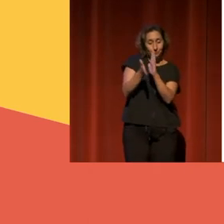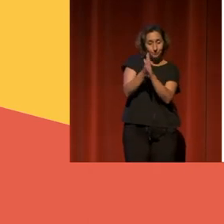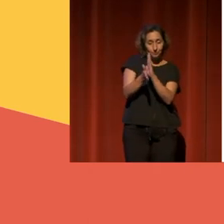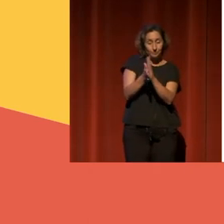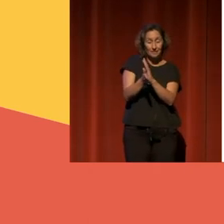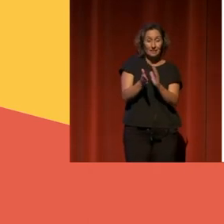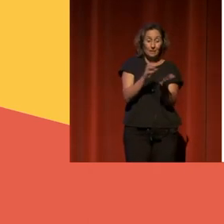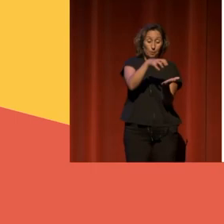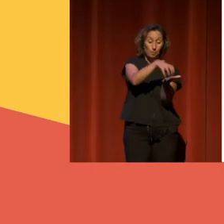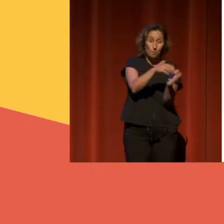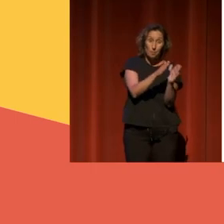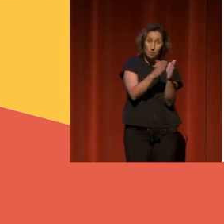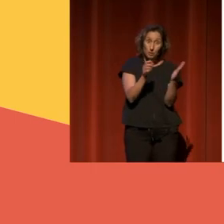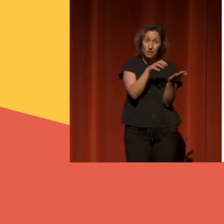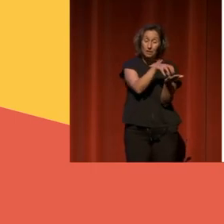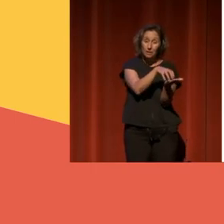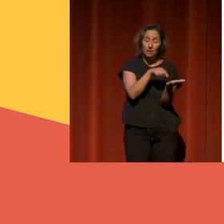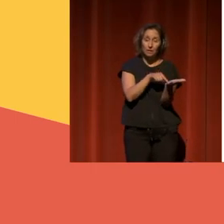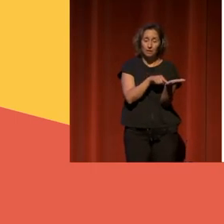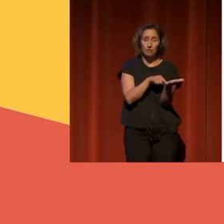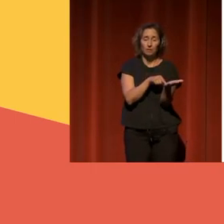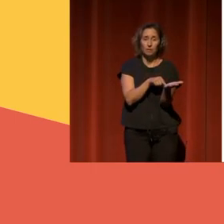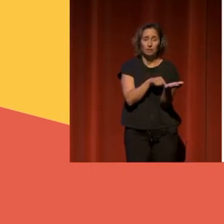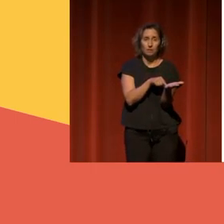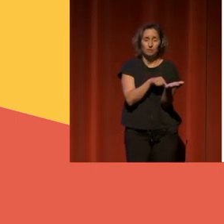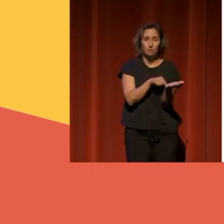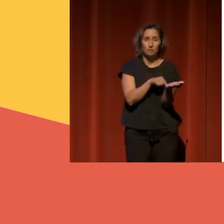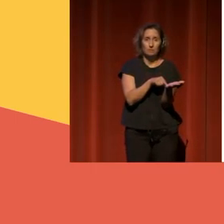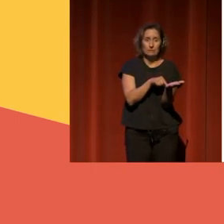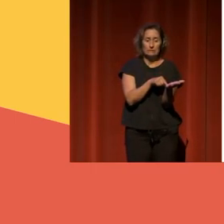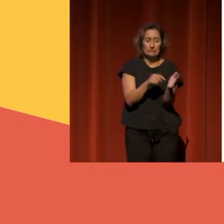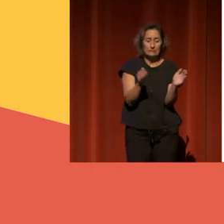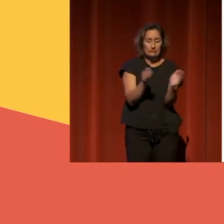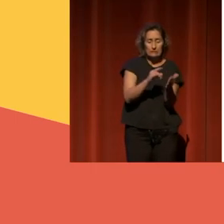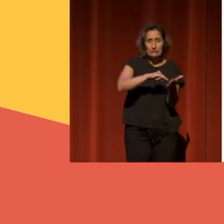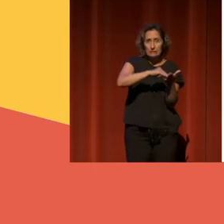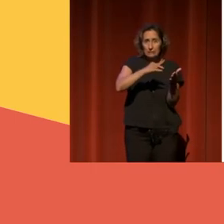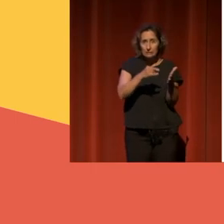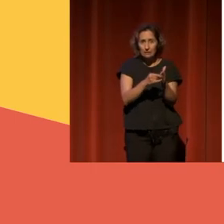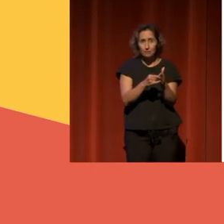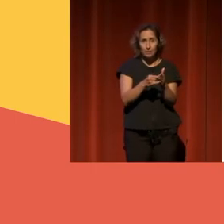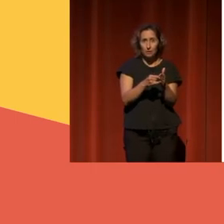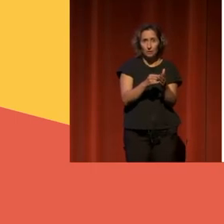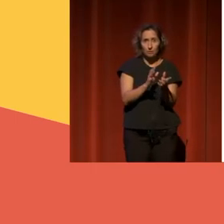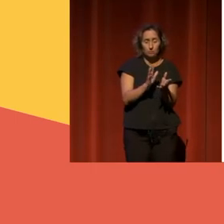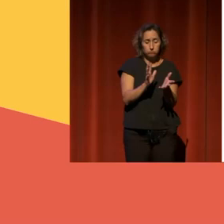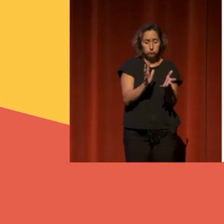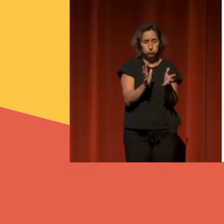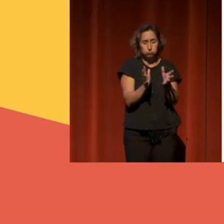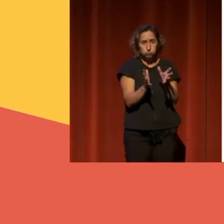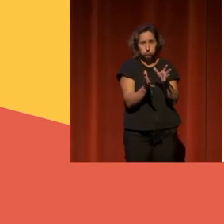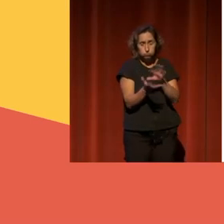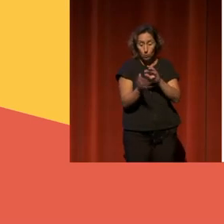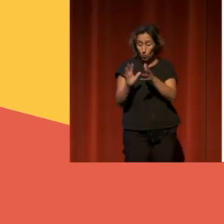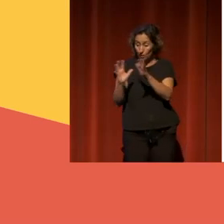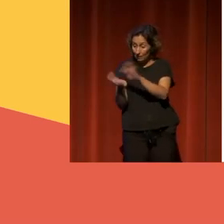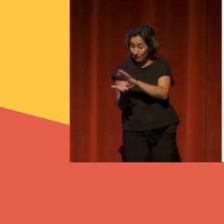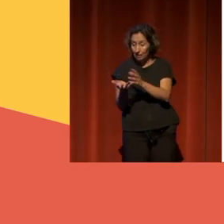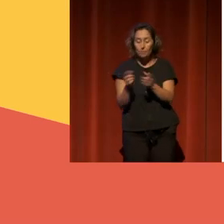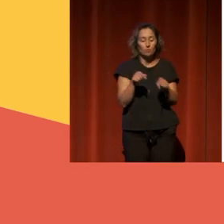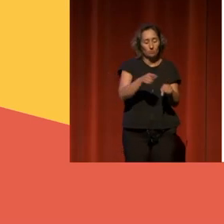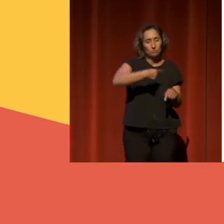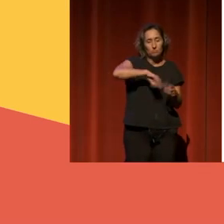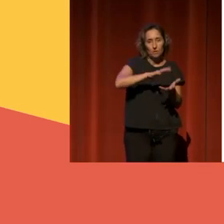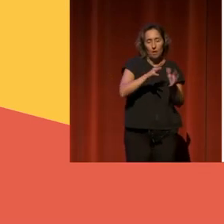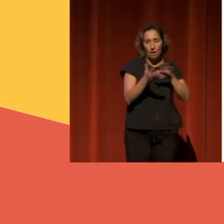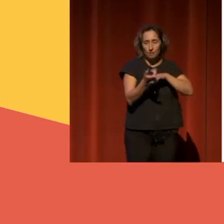las bibliotecas componen este ecosistema en continua transformación, este universo cambiante, ¿no? Y lo primero